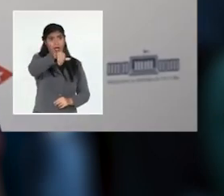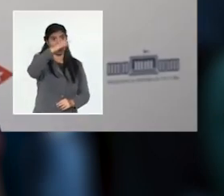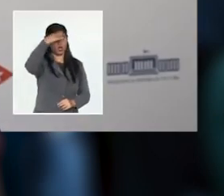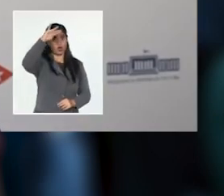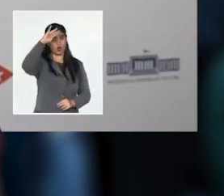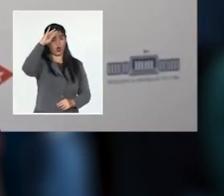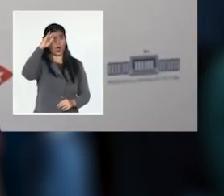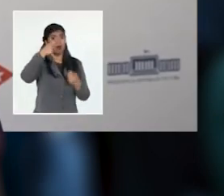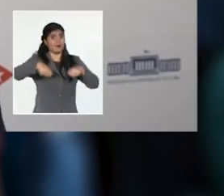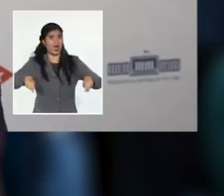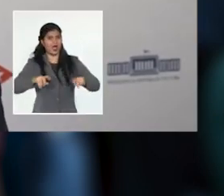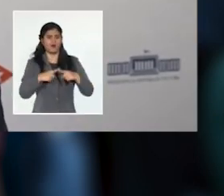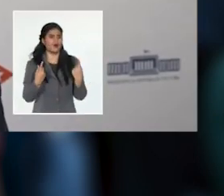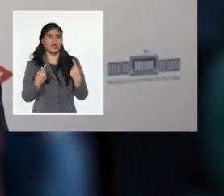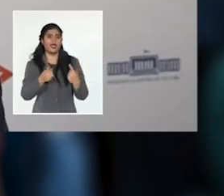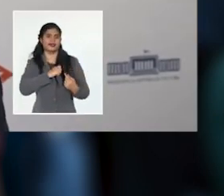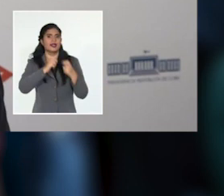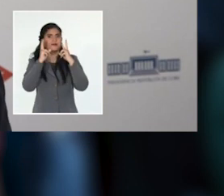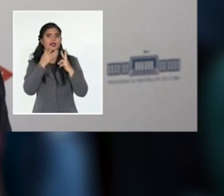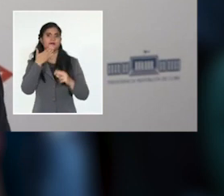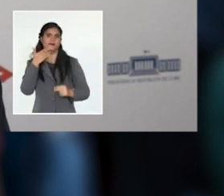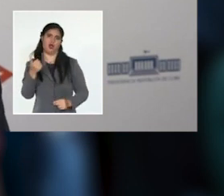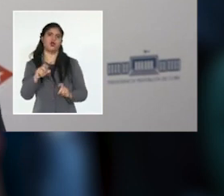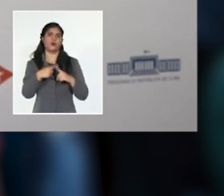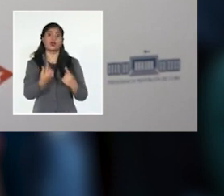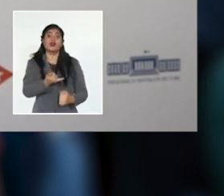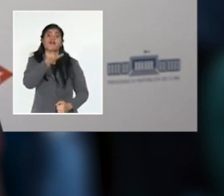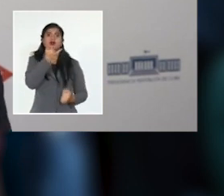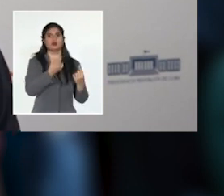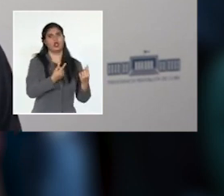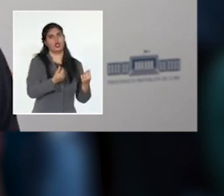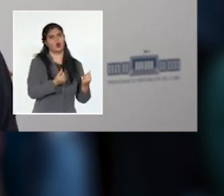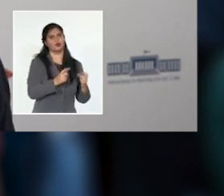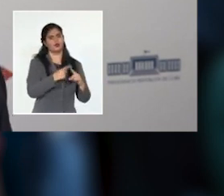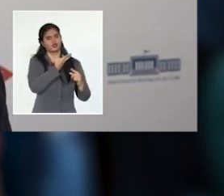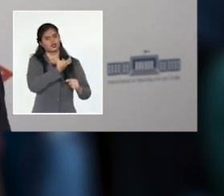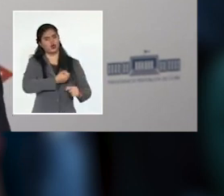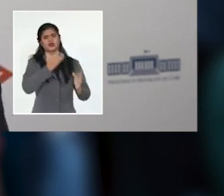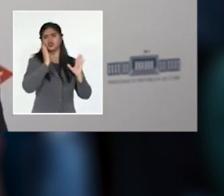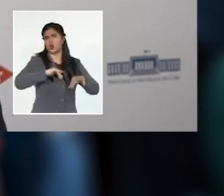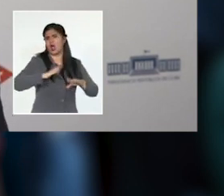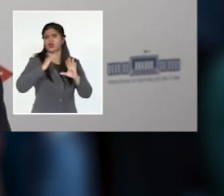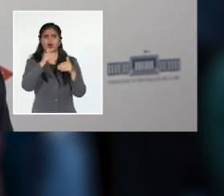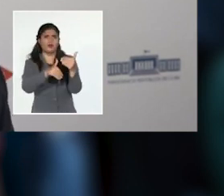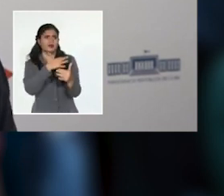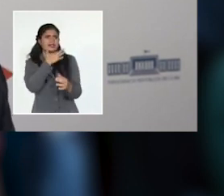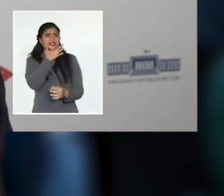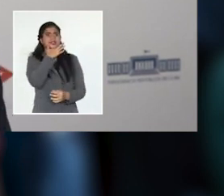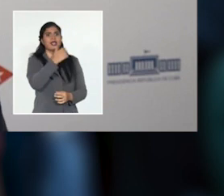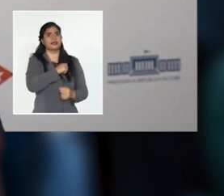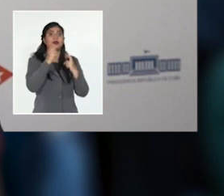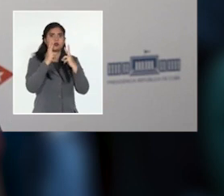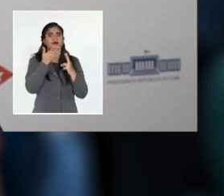no, de cierta forma también un poco como víctima de ese bloqueo al cual luchamos por tratar de derrocar. Y creo que